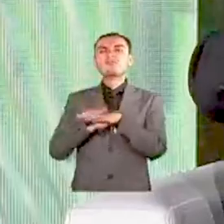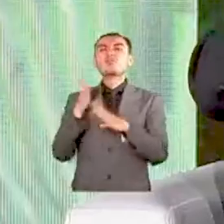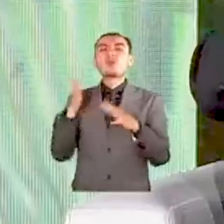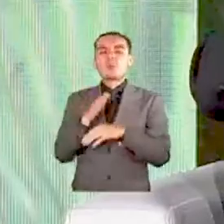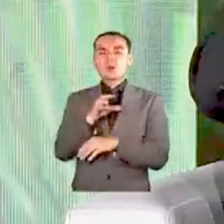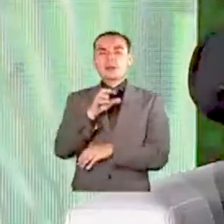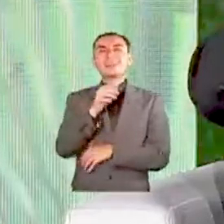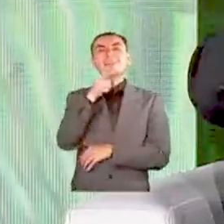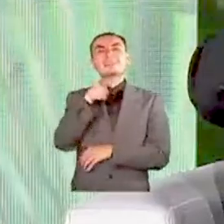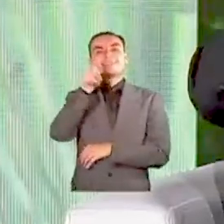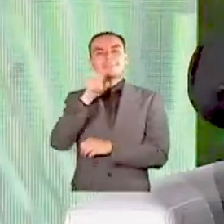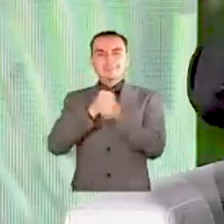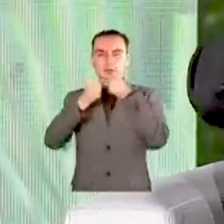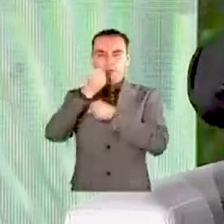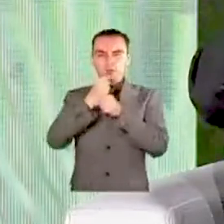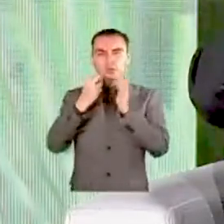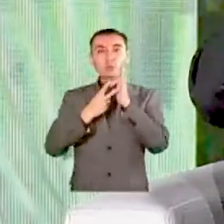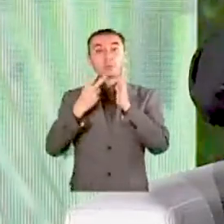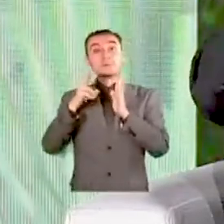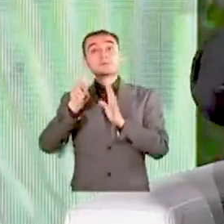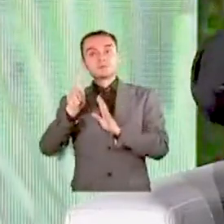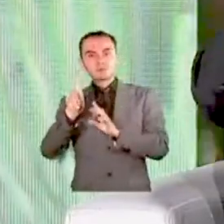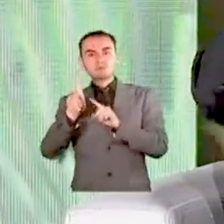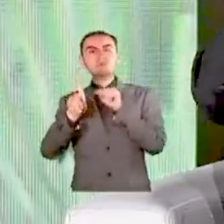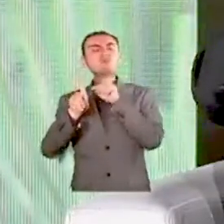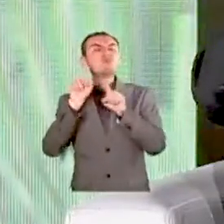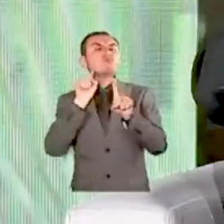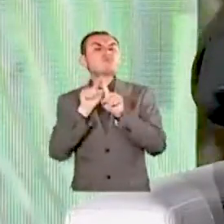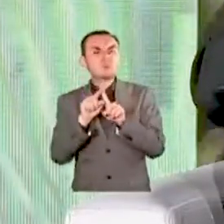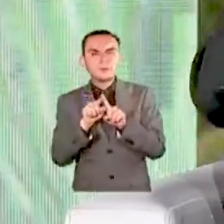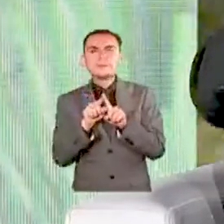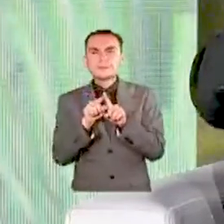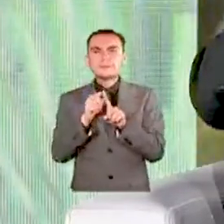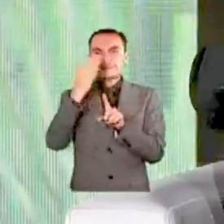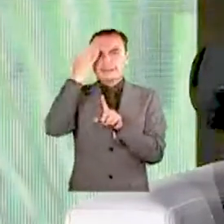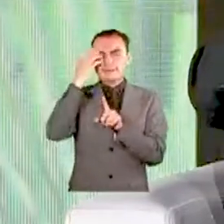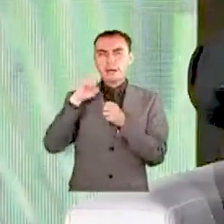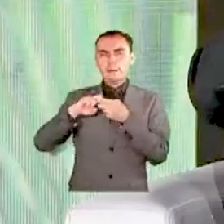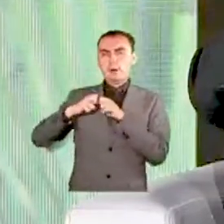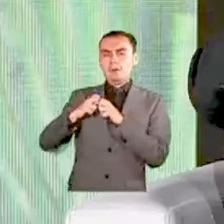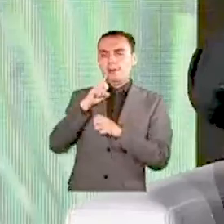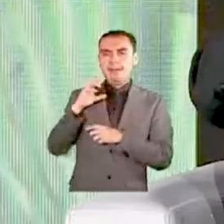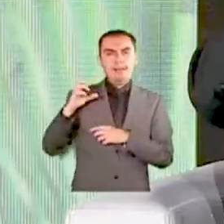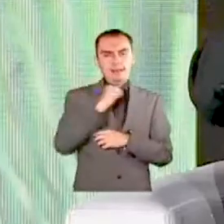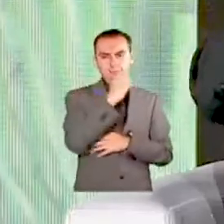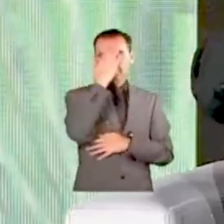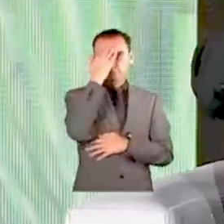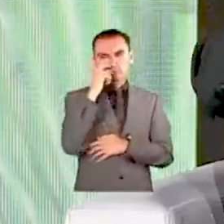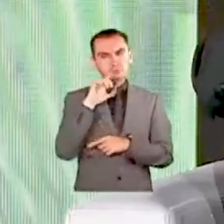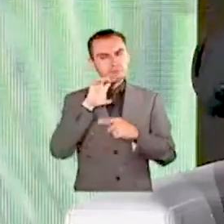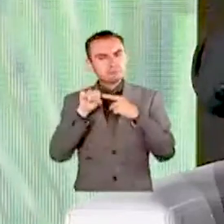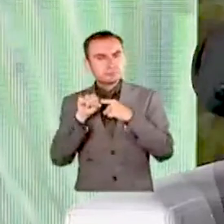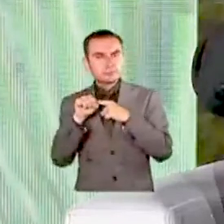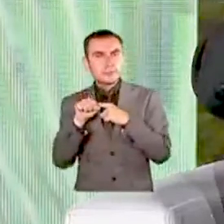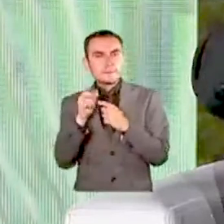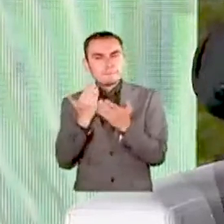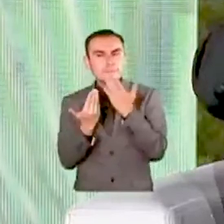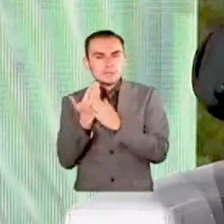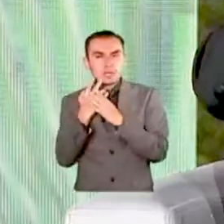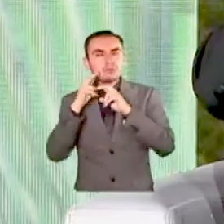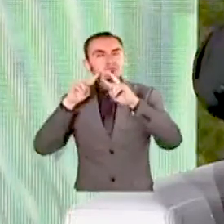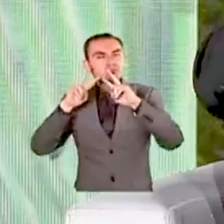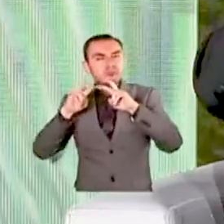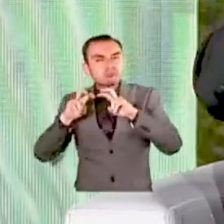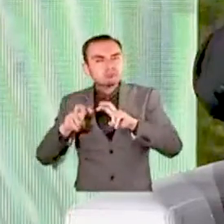2021, en procura de abordar una problemática que es fundamental y quizá el primer frente o indicador del